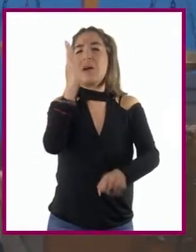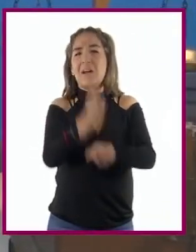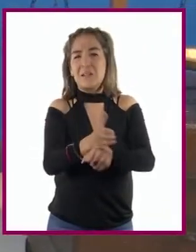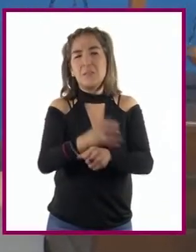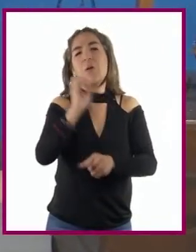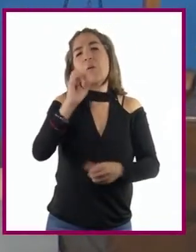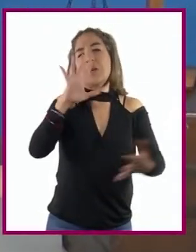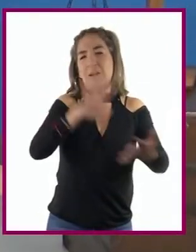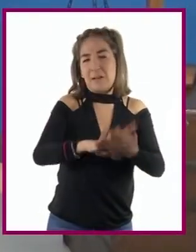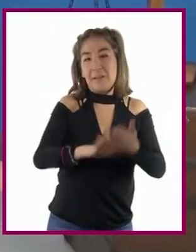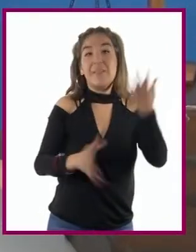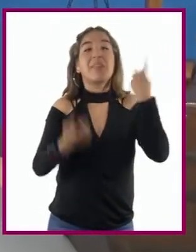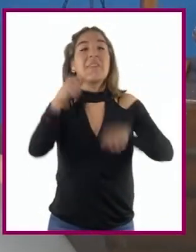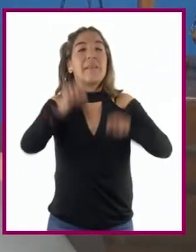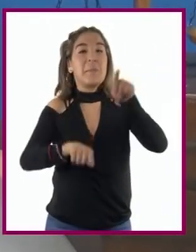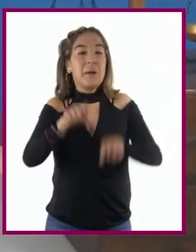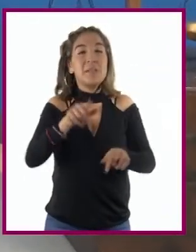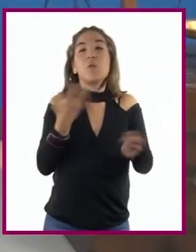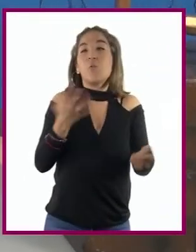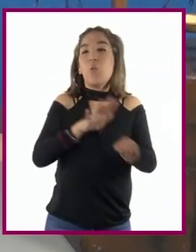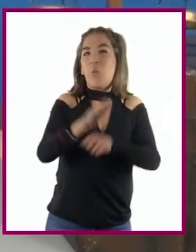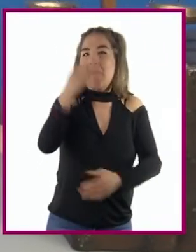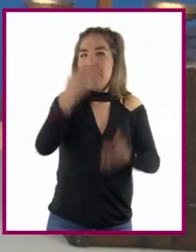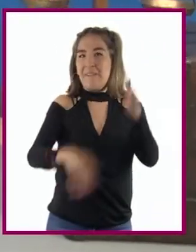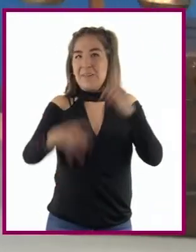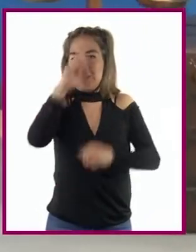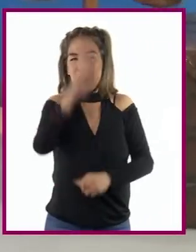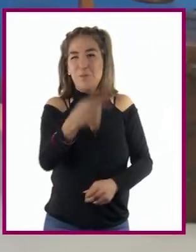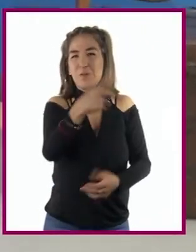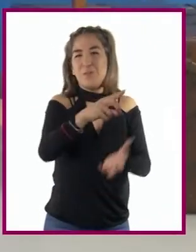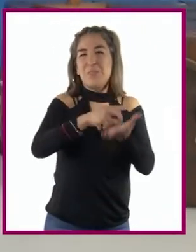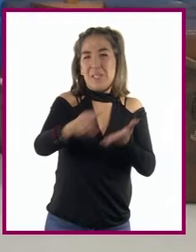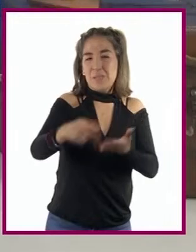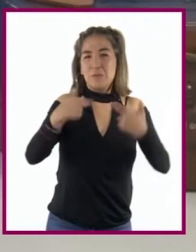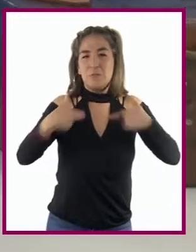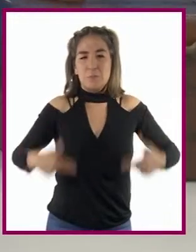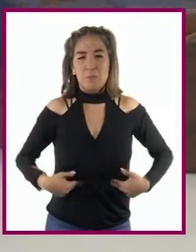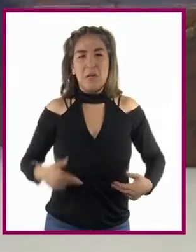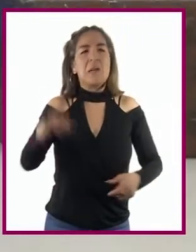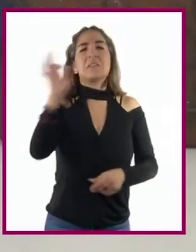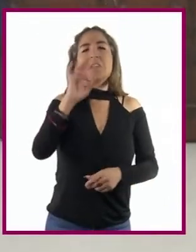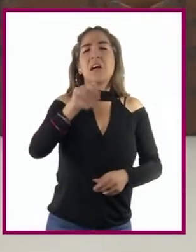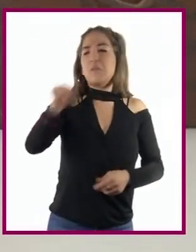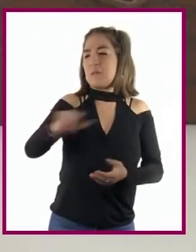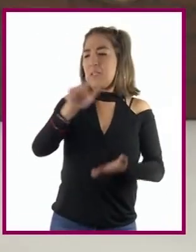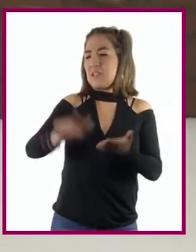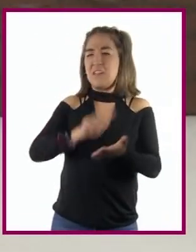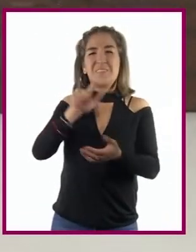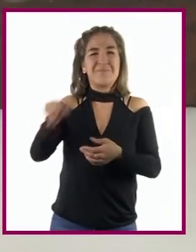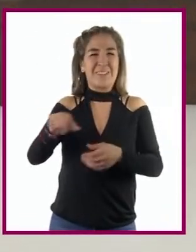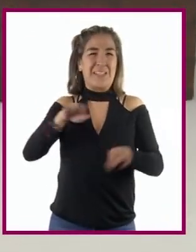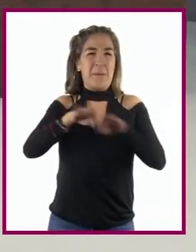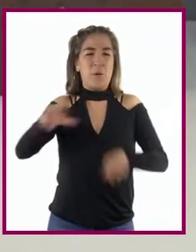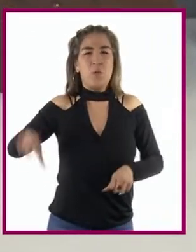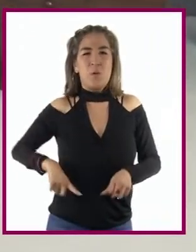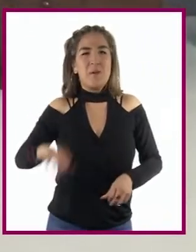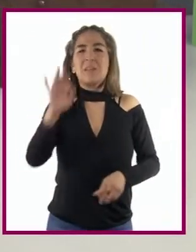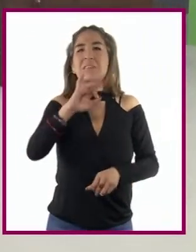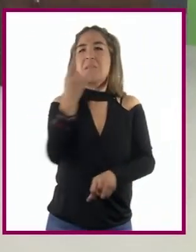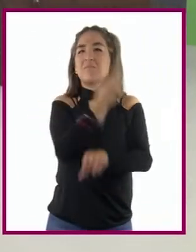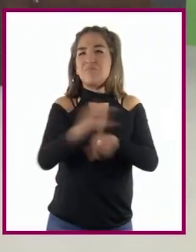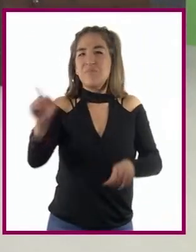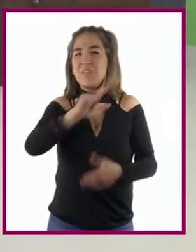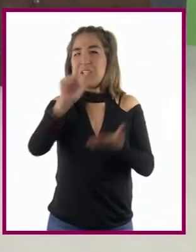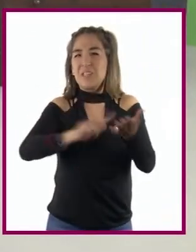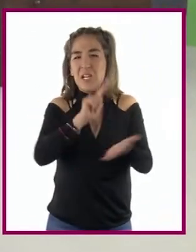una pena, dependiendo de la falta. ¿Qué pasa cuando una autoridad incumple la ley? O cuando alguien considera que